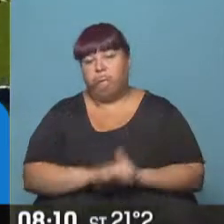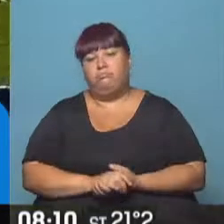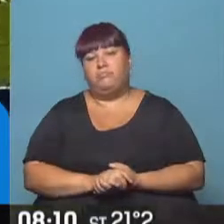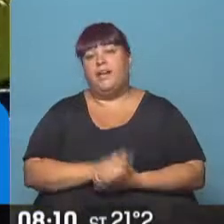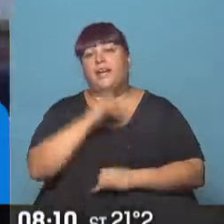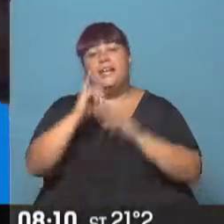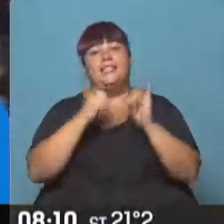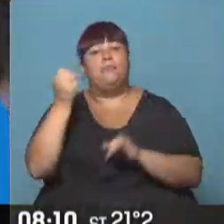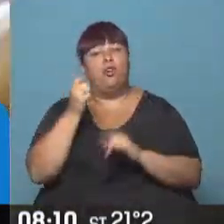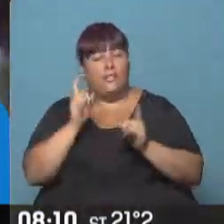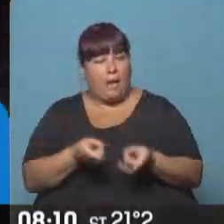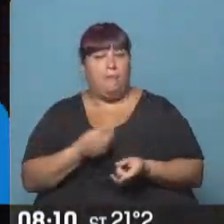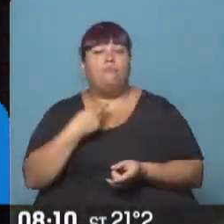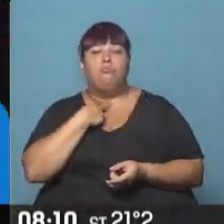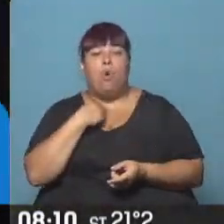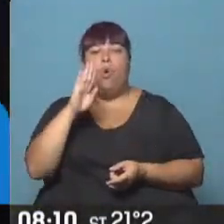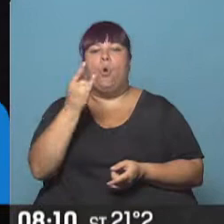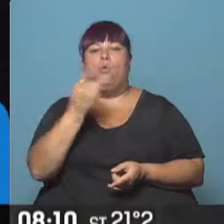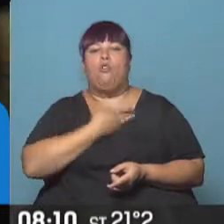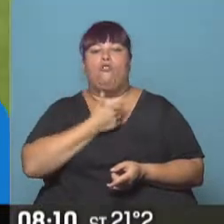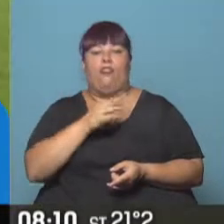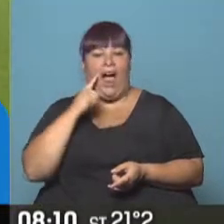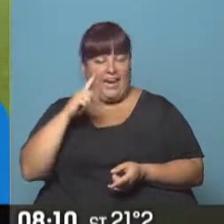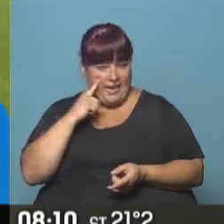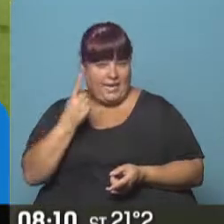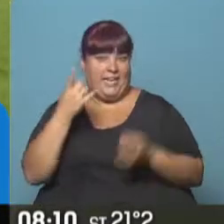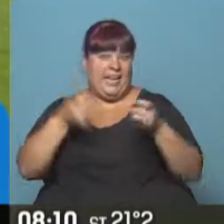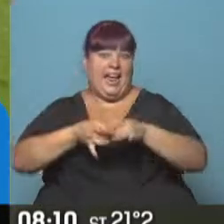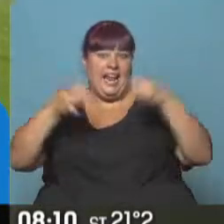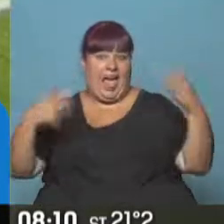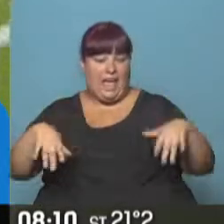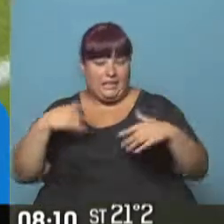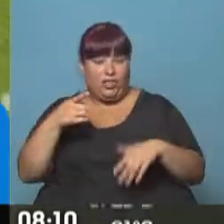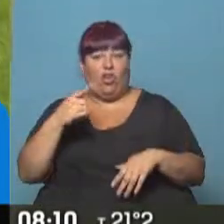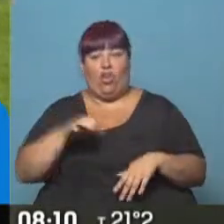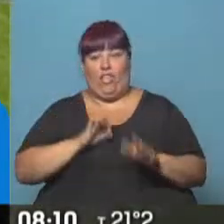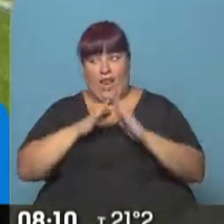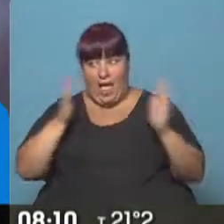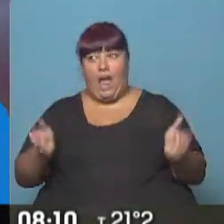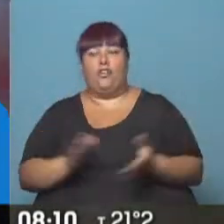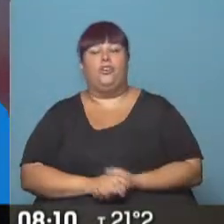dato importante también, la expulsión de Buffarini. Primer superclásico del año